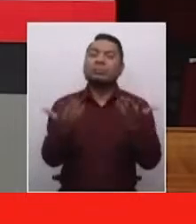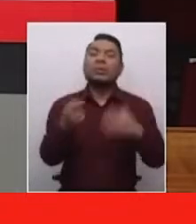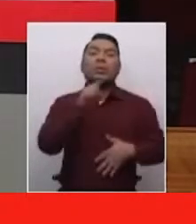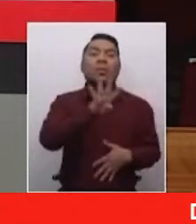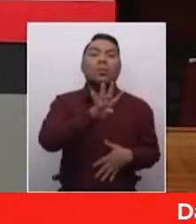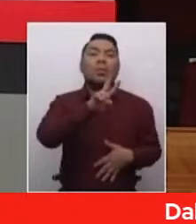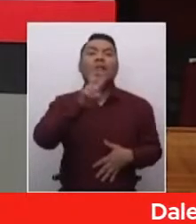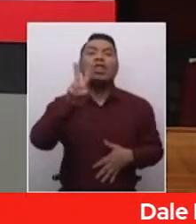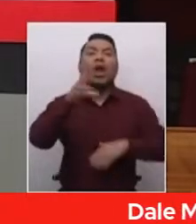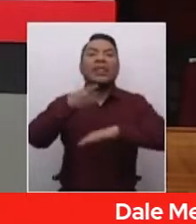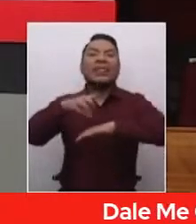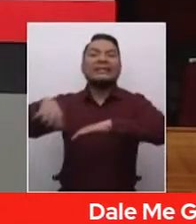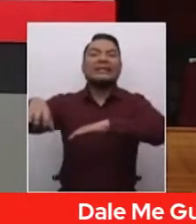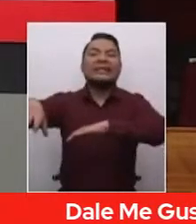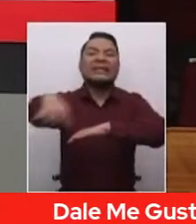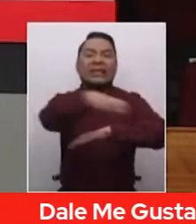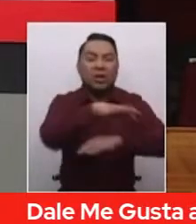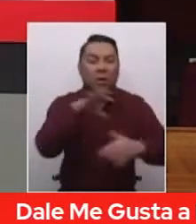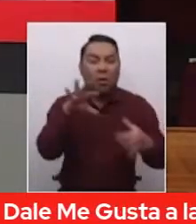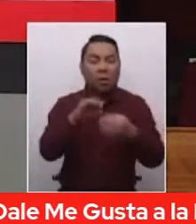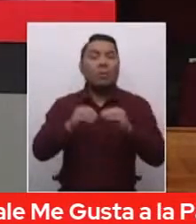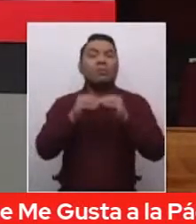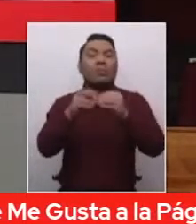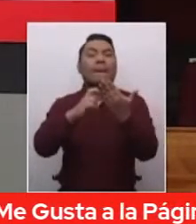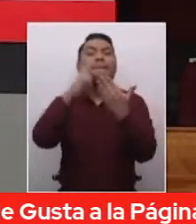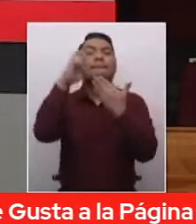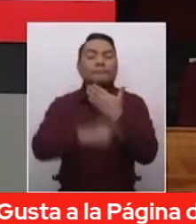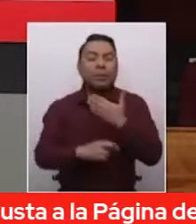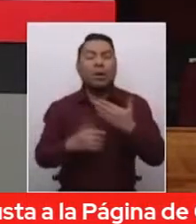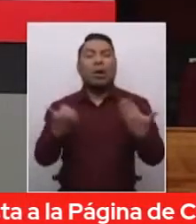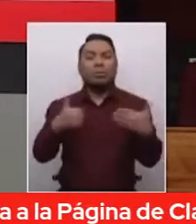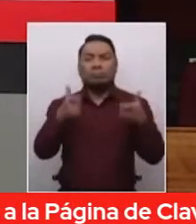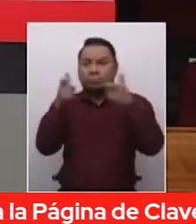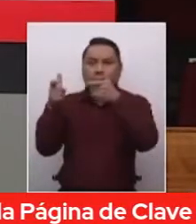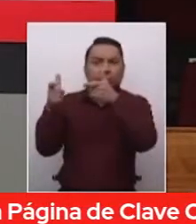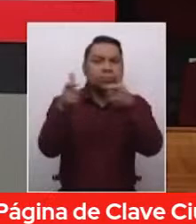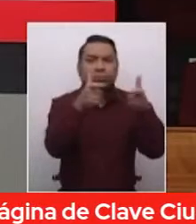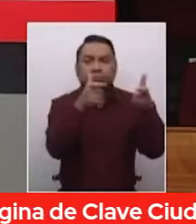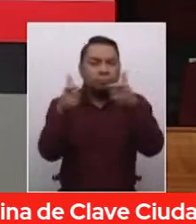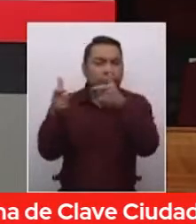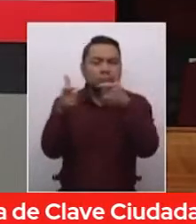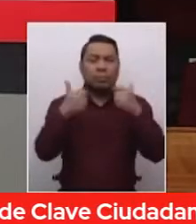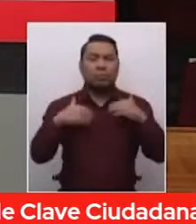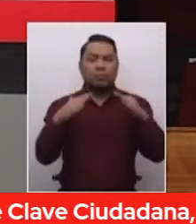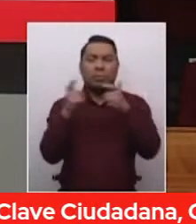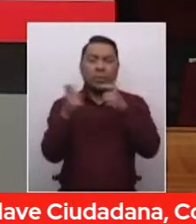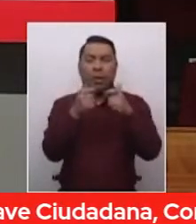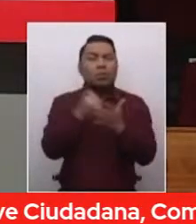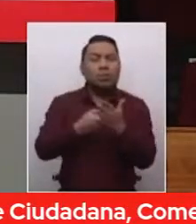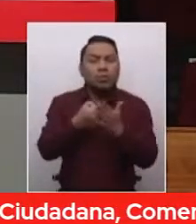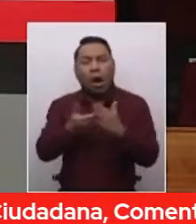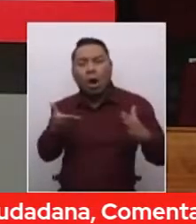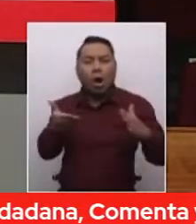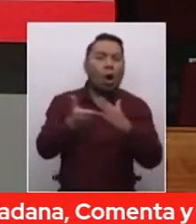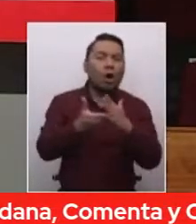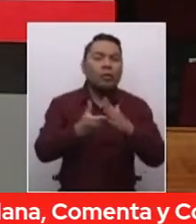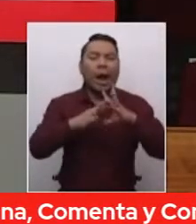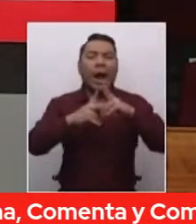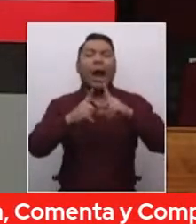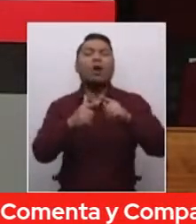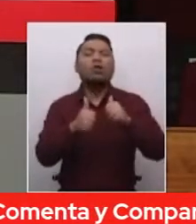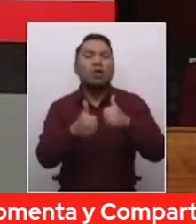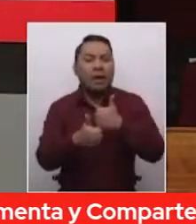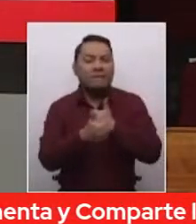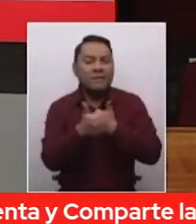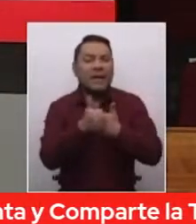42 distritos la implementación de un programa de Serenazgo Sin Fronteras para luchar contra la delincuencia? Sí,